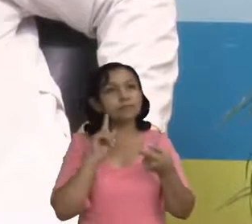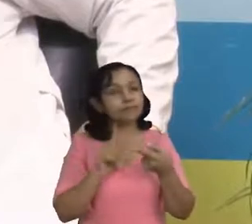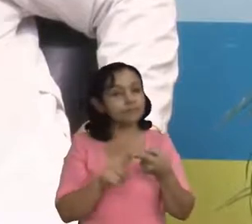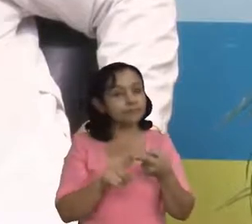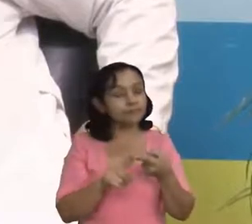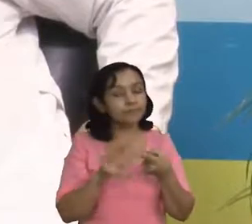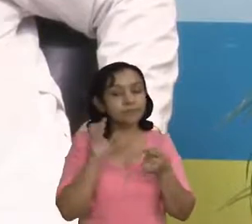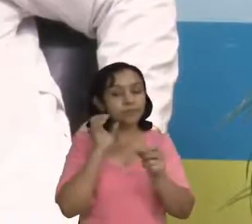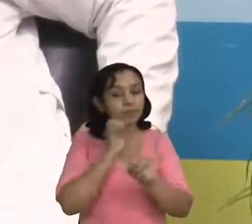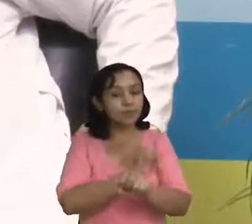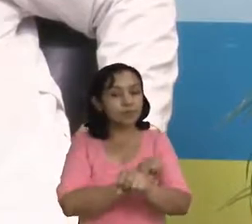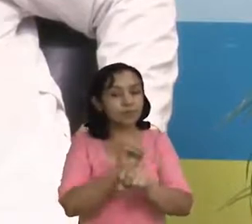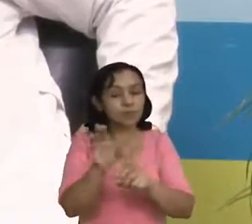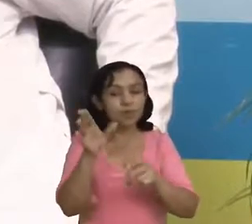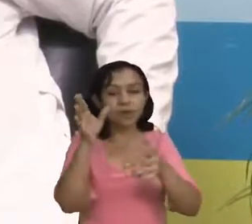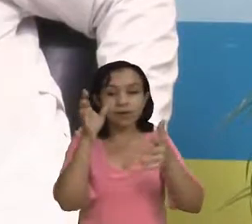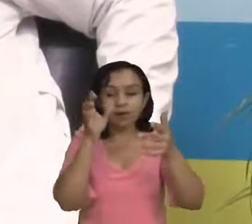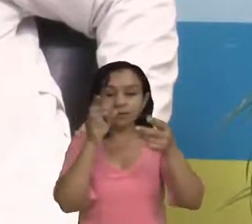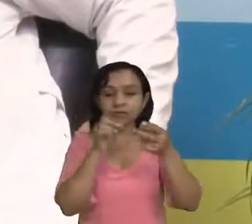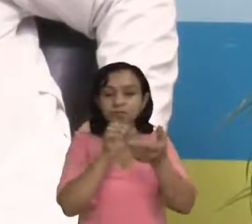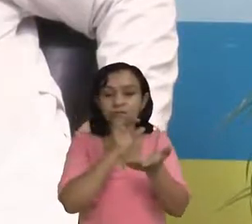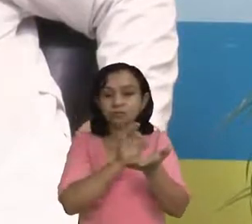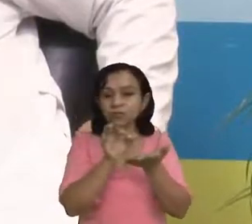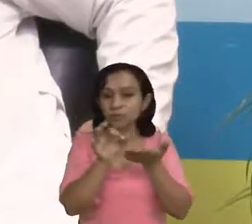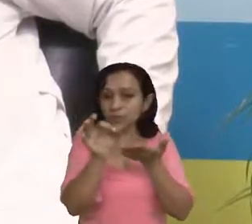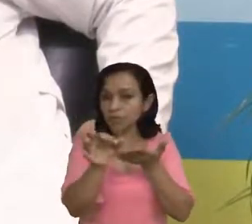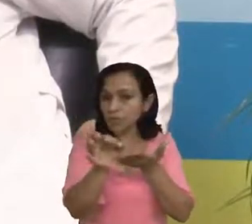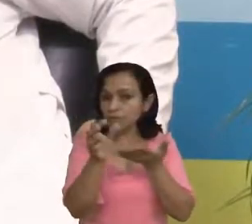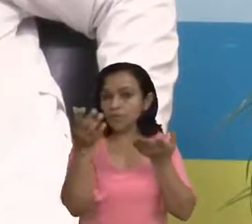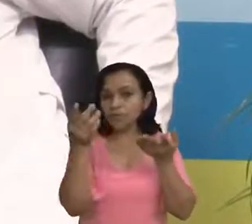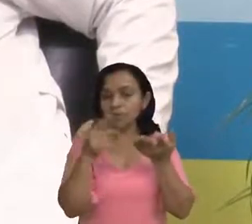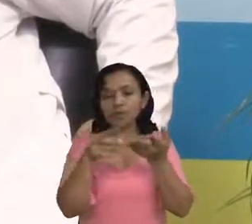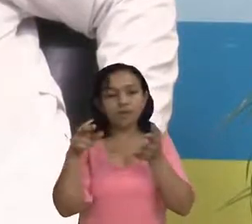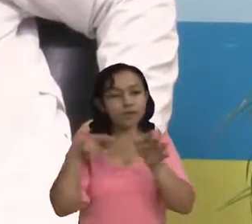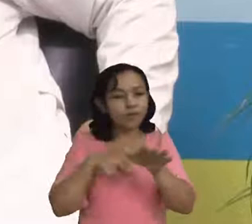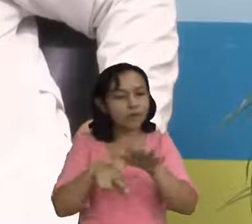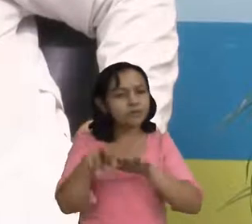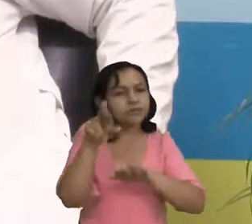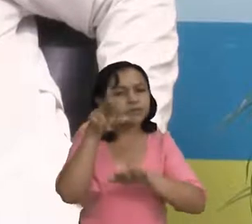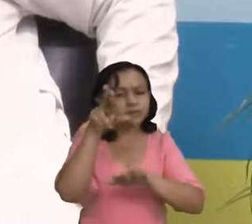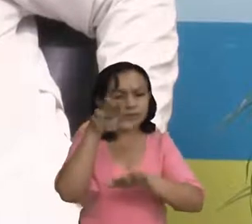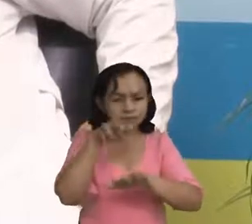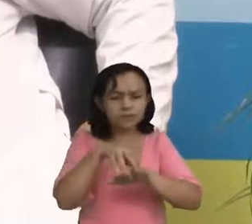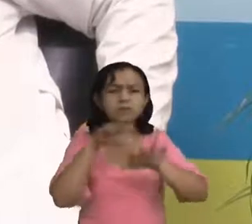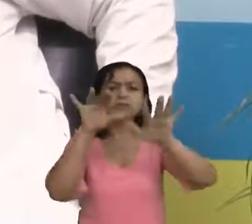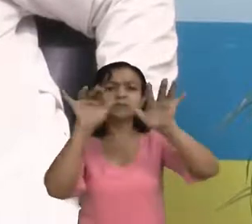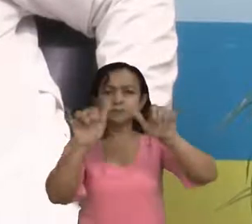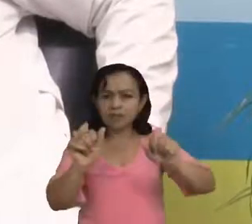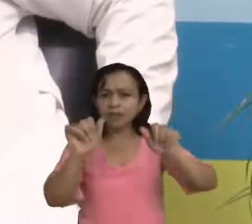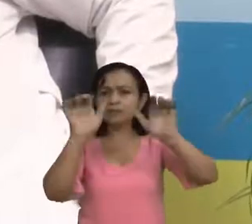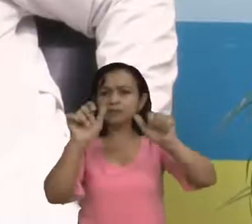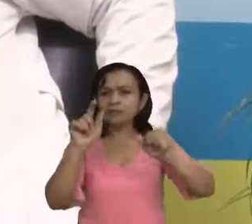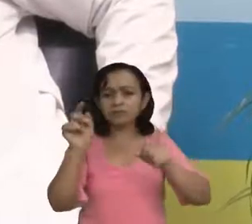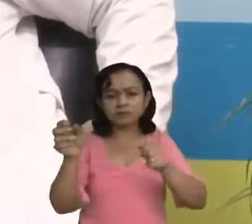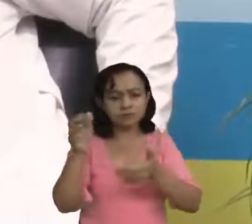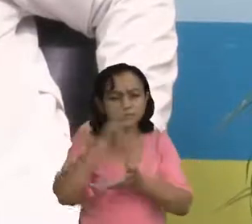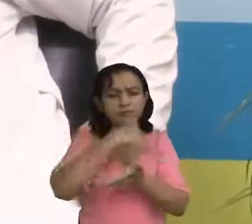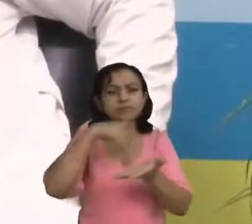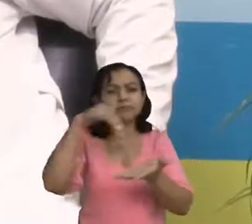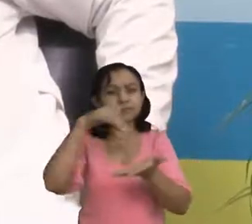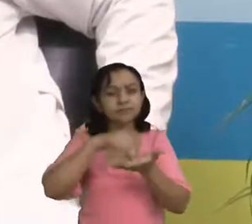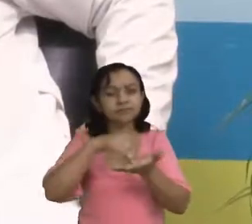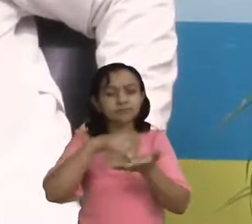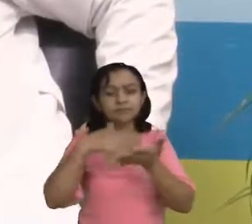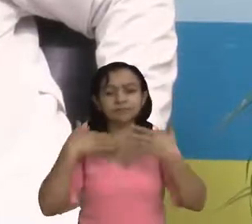de Ocotal, de Somoto, hemos llegado a lugares recónditos de Río San Juan, ¿verdad? Hemos estado en centros de salud, por ejemplo, como la